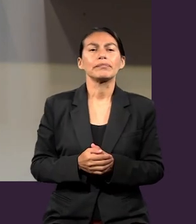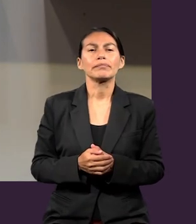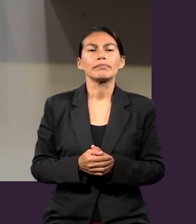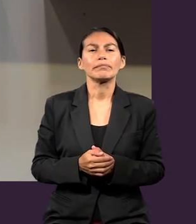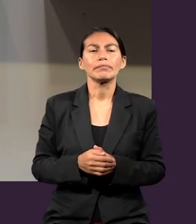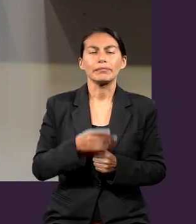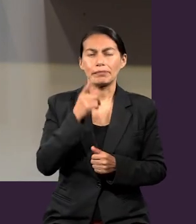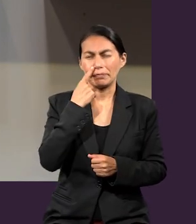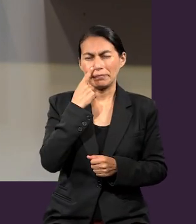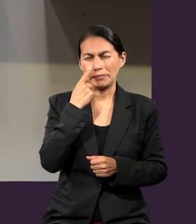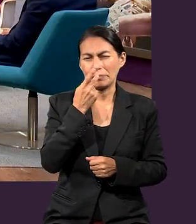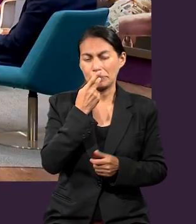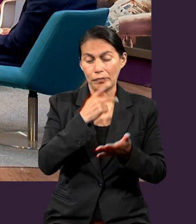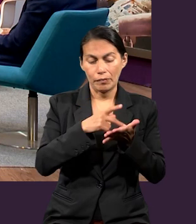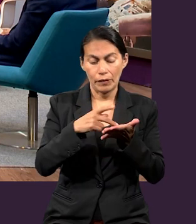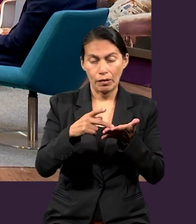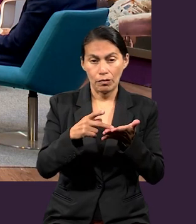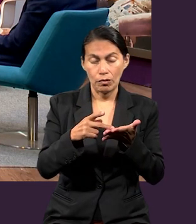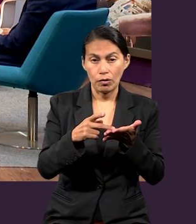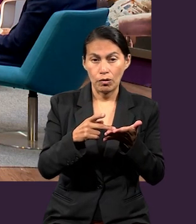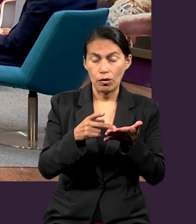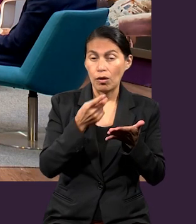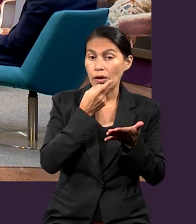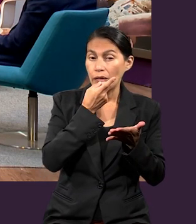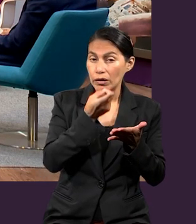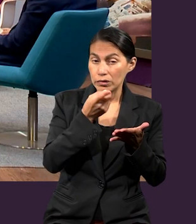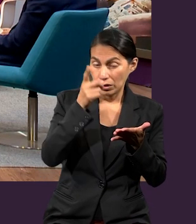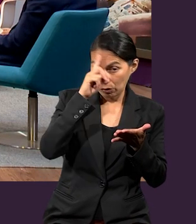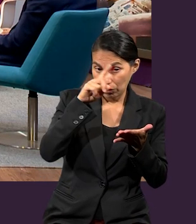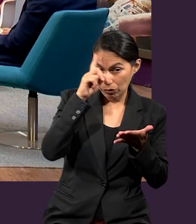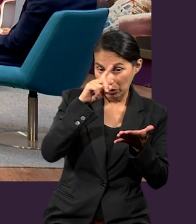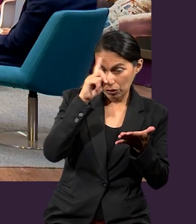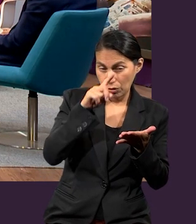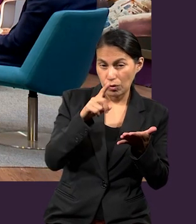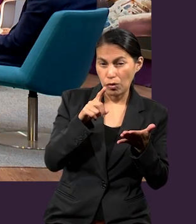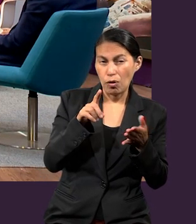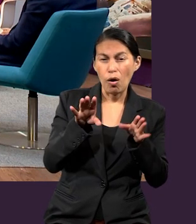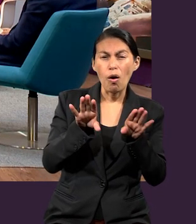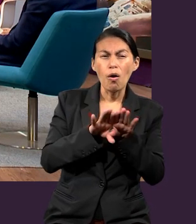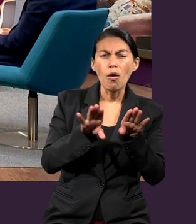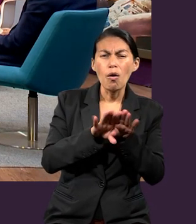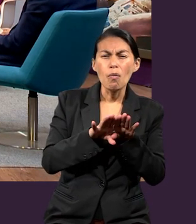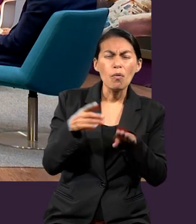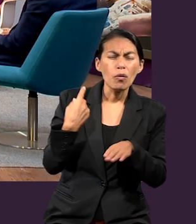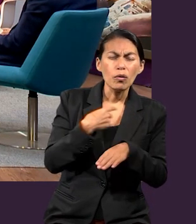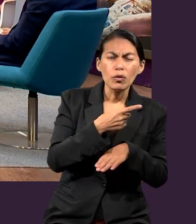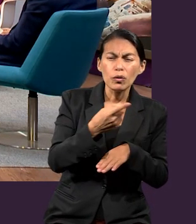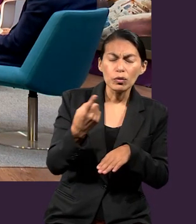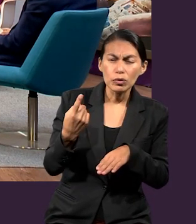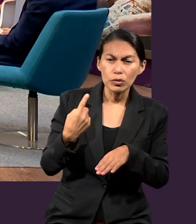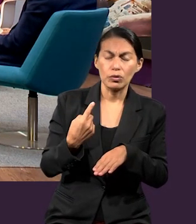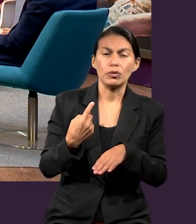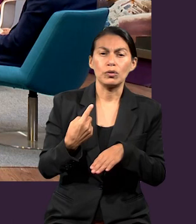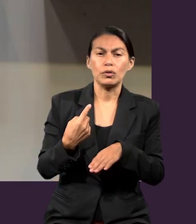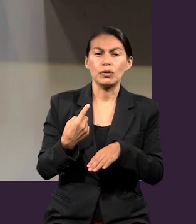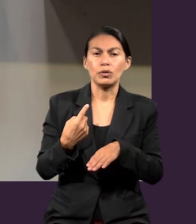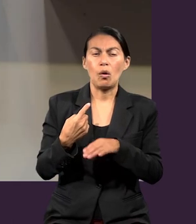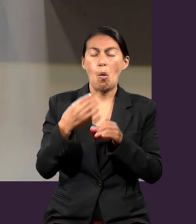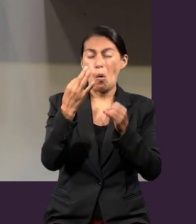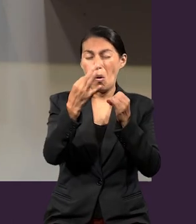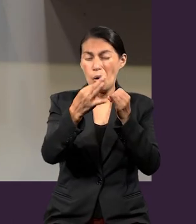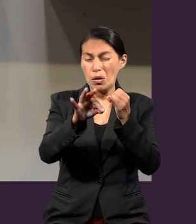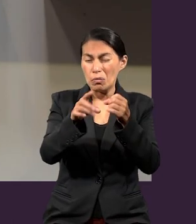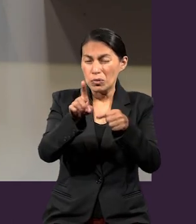lección. Saben que San Pablo nos amonesta acerca de cómo podemos enfrentar